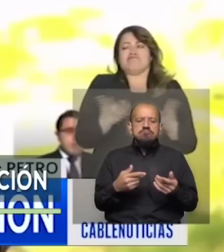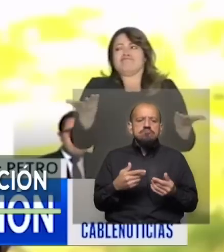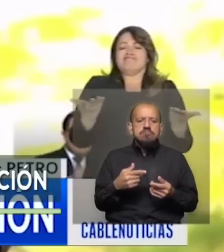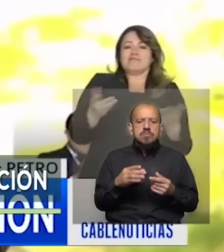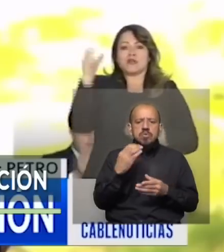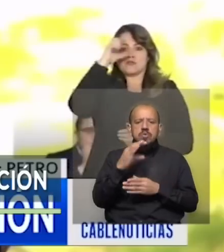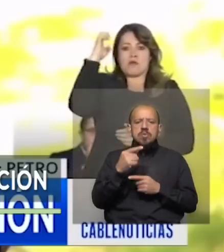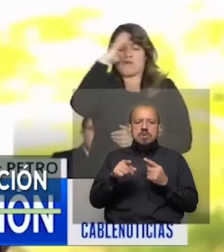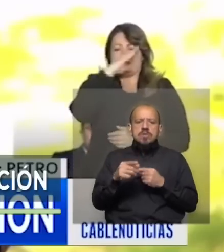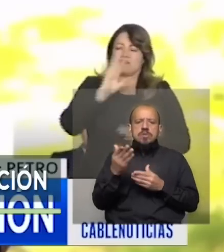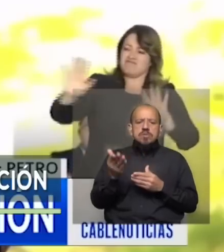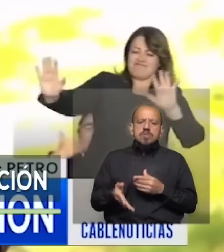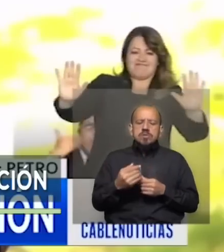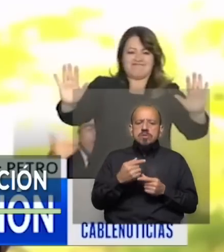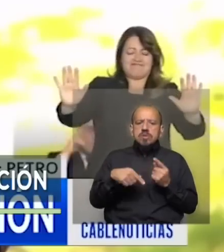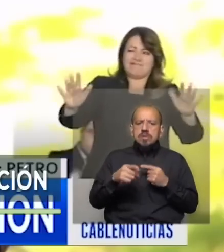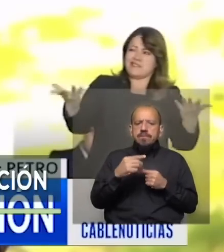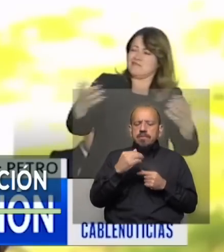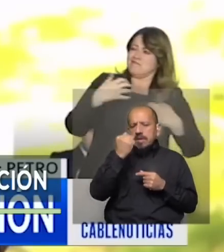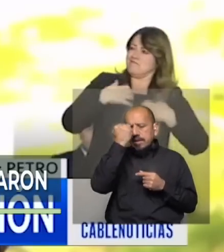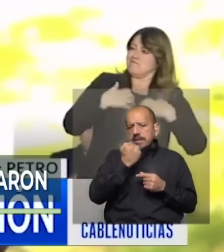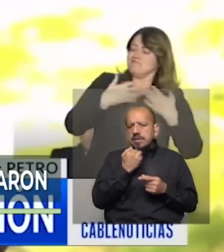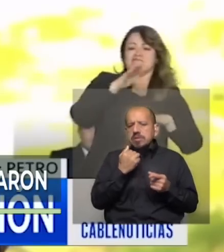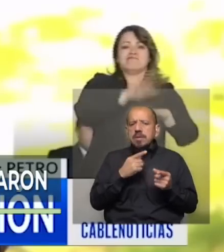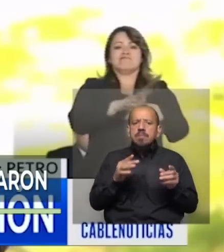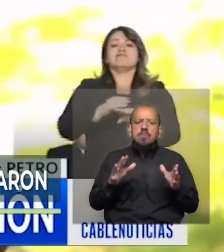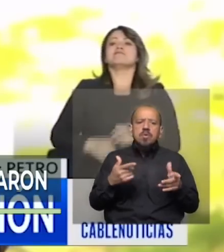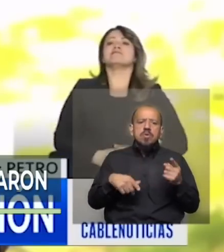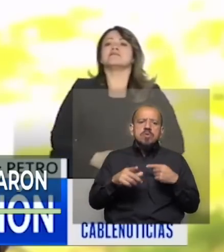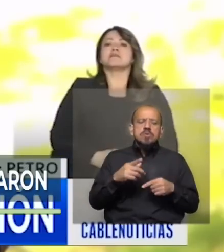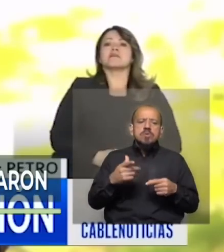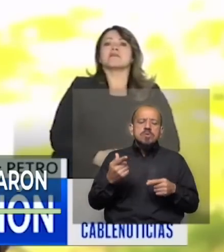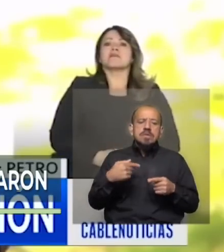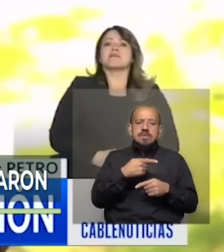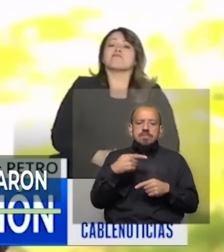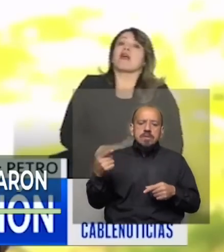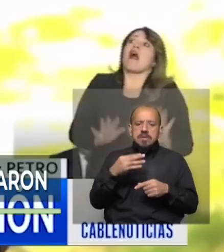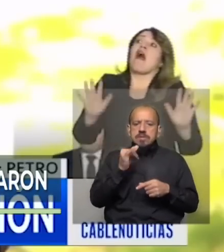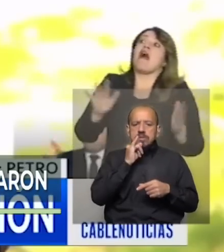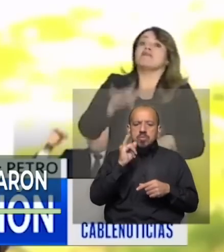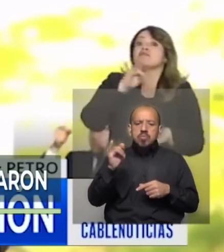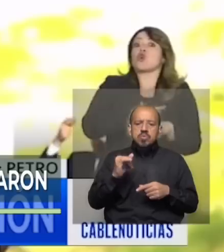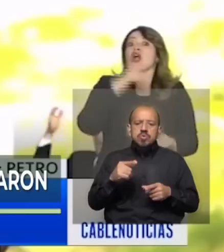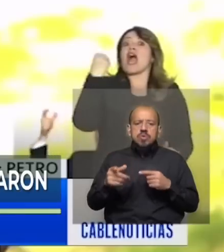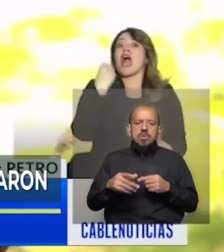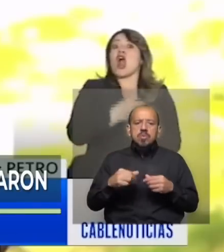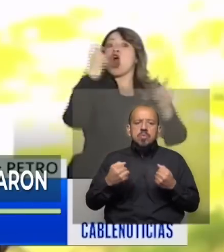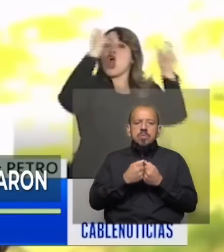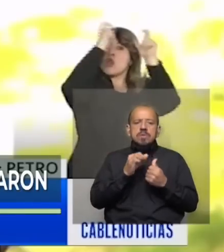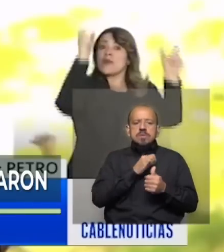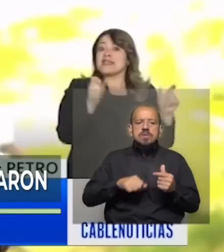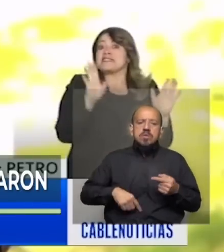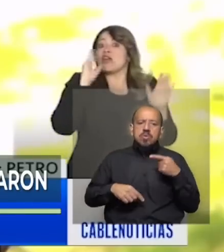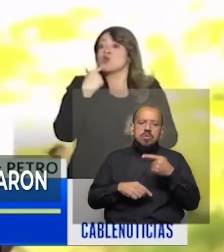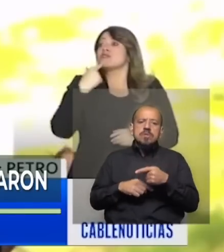defenestrar a un tipo que fue guerrillero dijo marulanda en alusión a Petro que durante las últimas semanas ha denunciado la intención de un golpe de estado en su